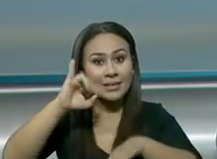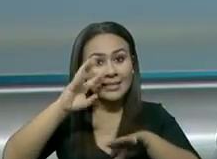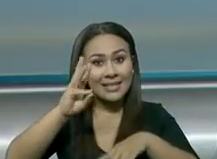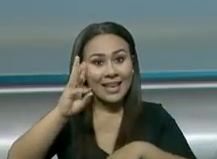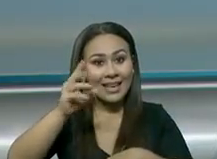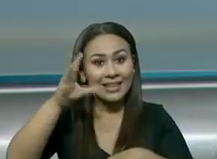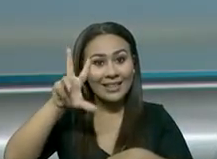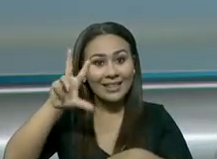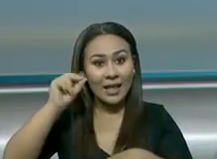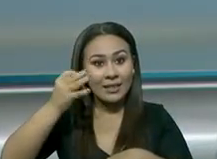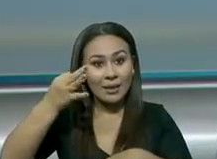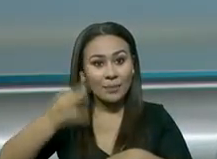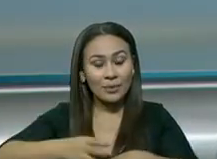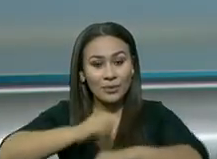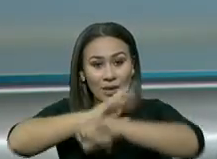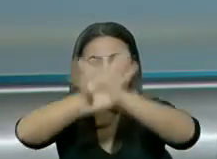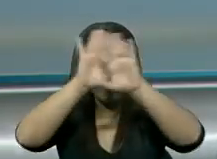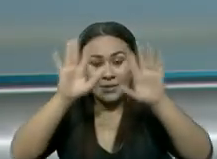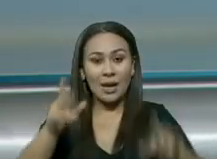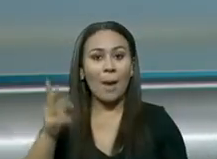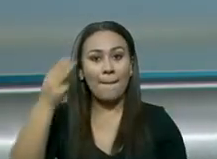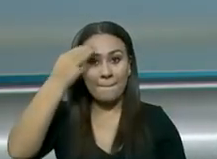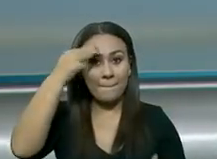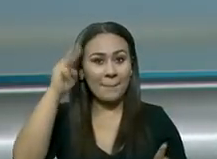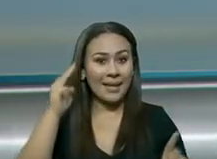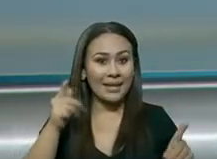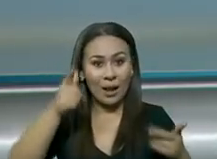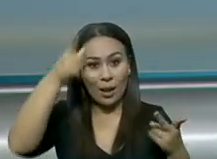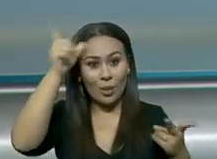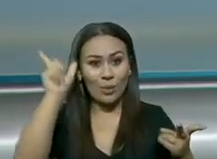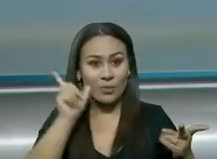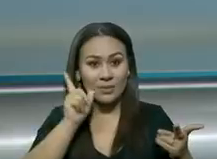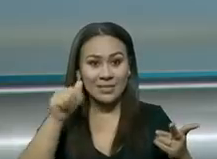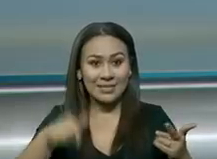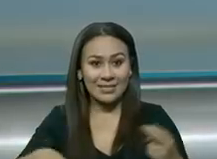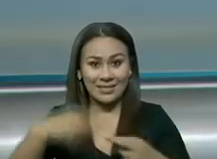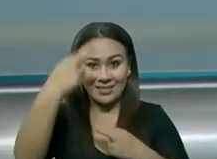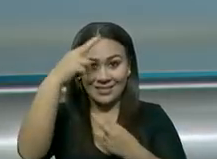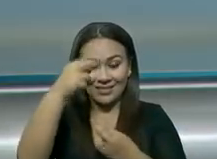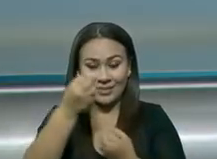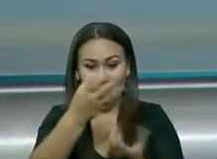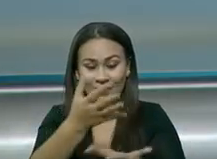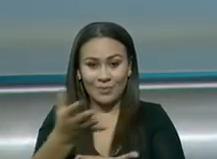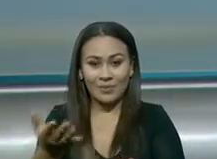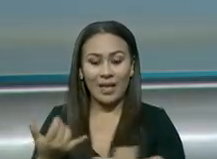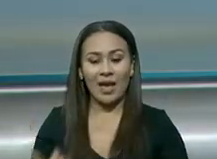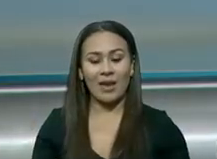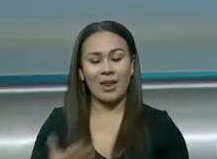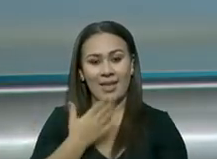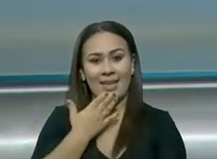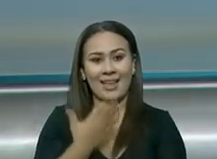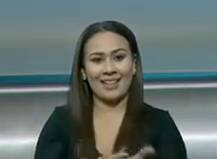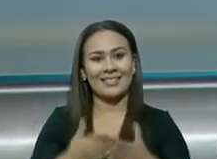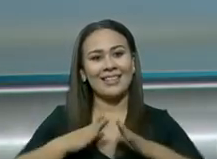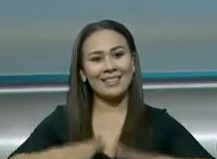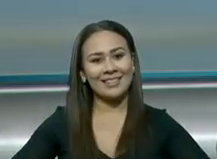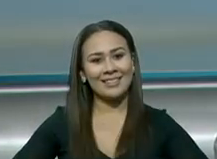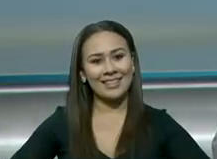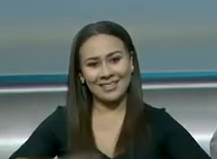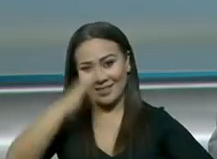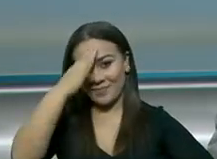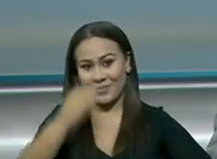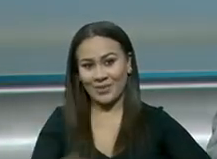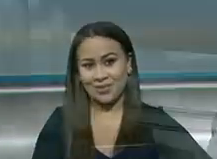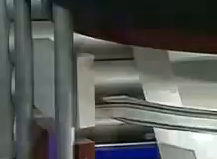6:30 en la mañana, Marcela Maquilón y Luisa Delgadillo comienzan a informarnos en el día. Por el momento, gracias. Descansen. Buenos